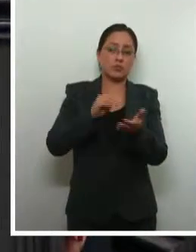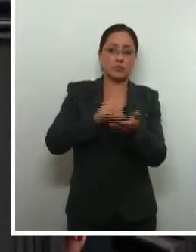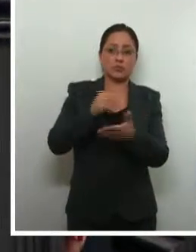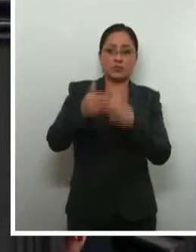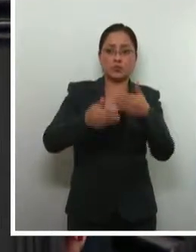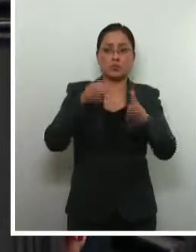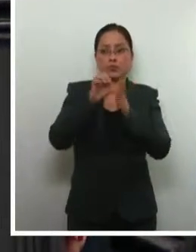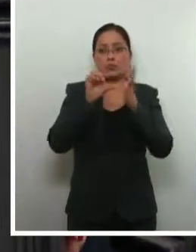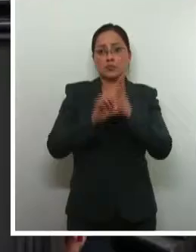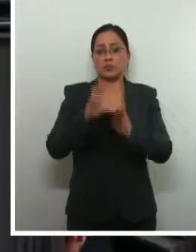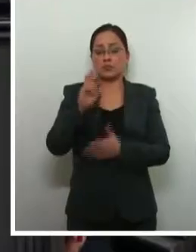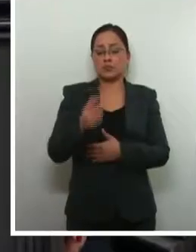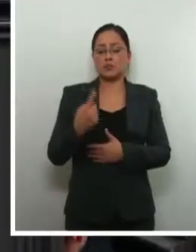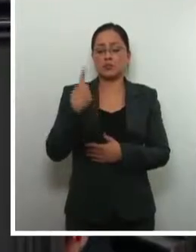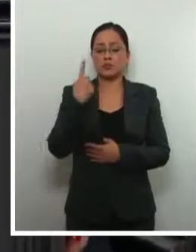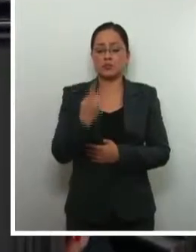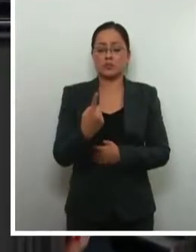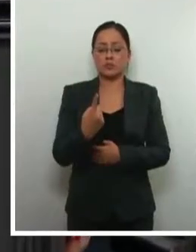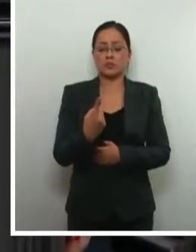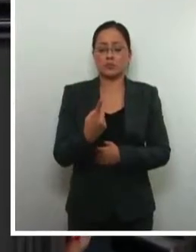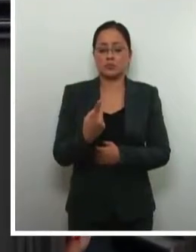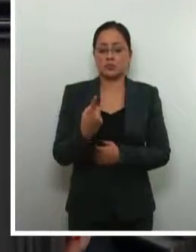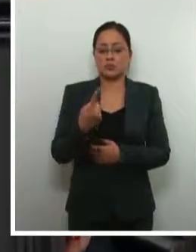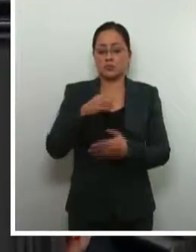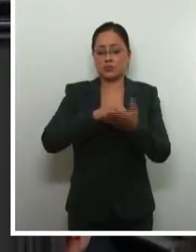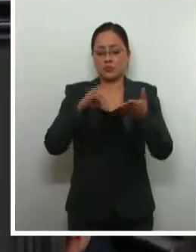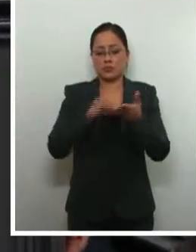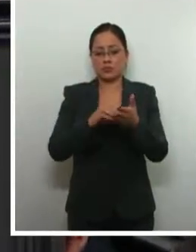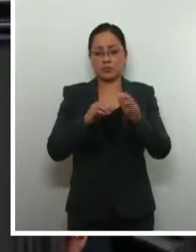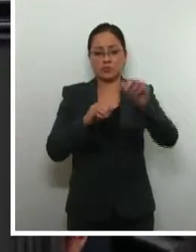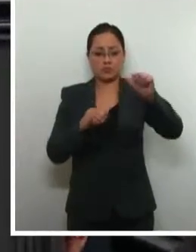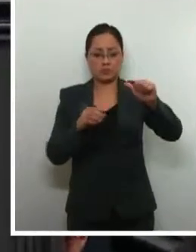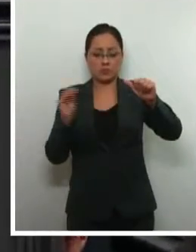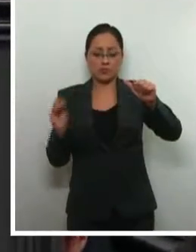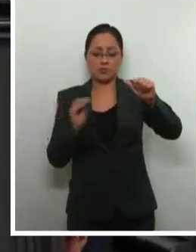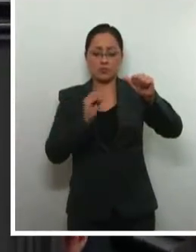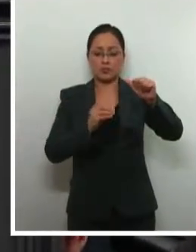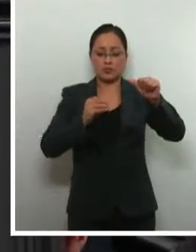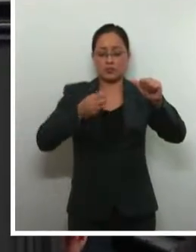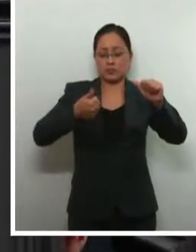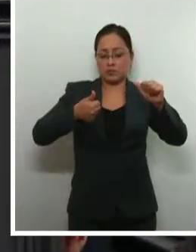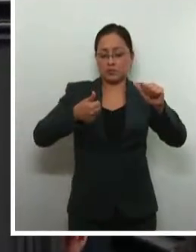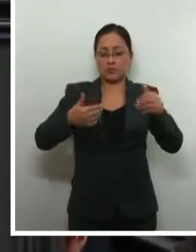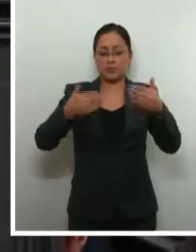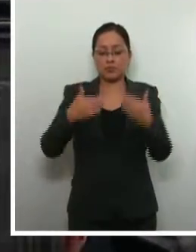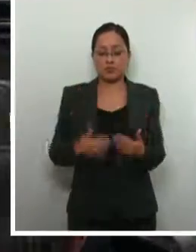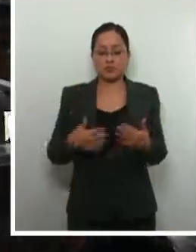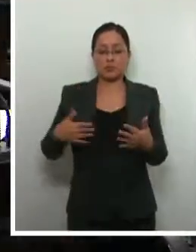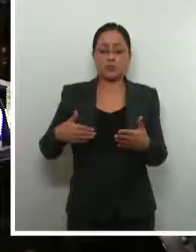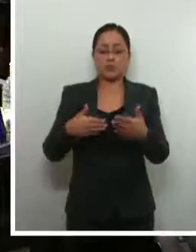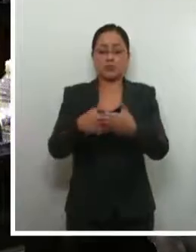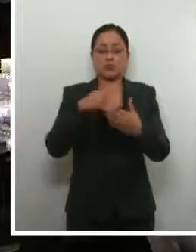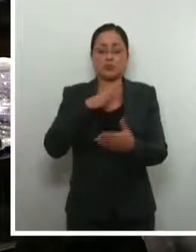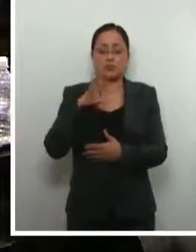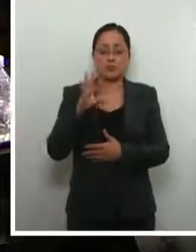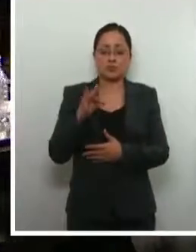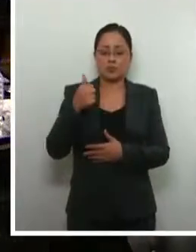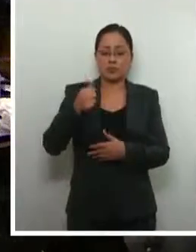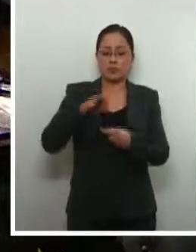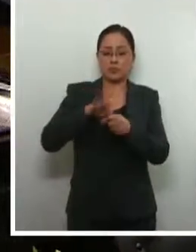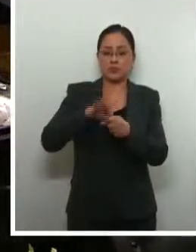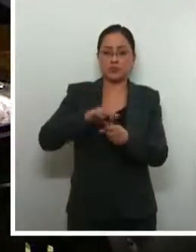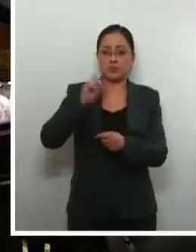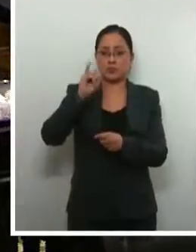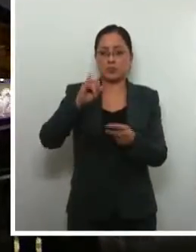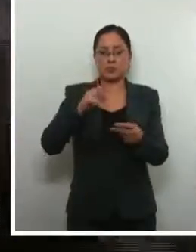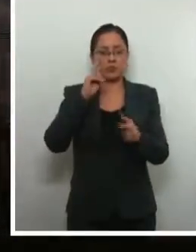este artículo 31, apartado A, adición de un numeral. Hasta el momento se han emitido 46